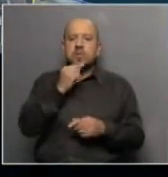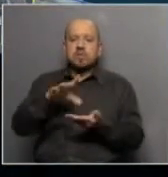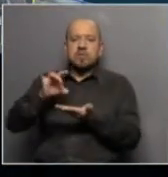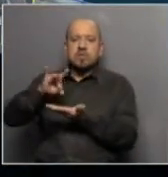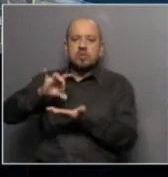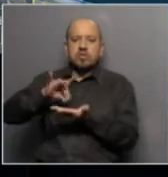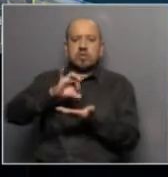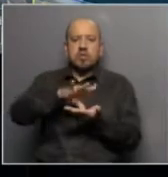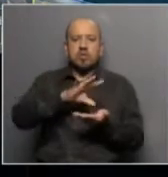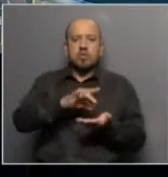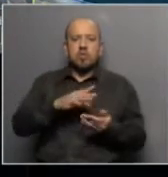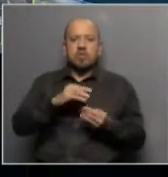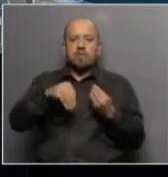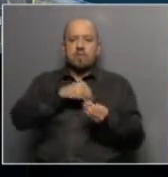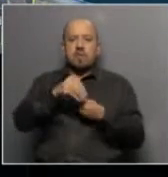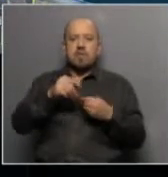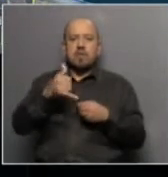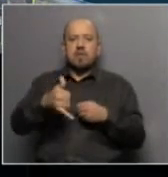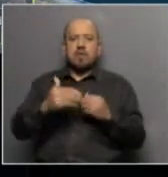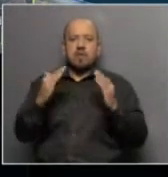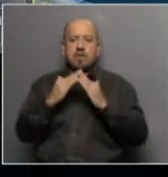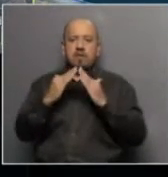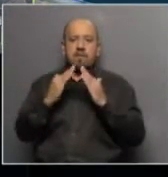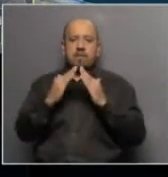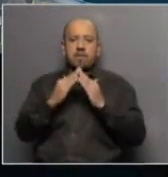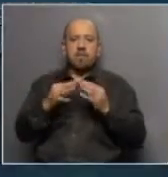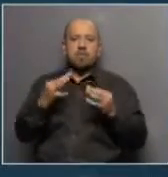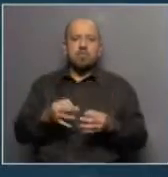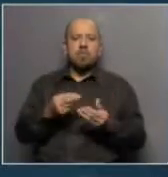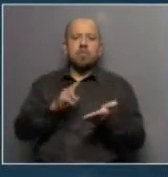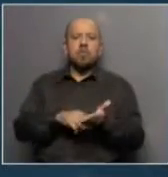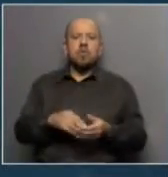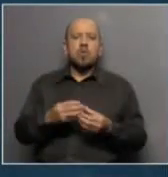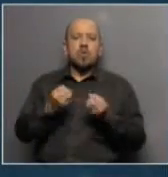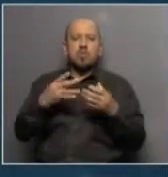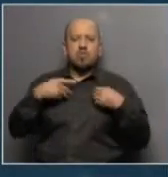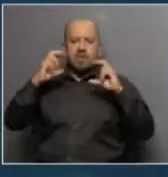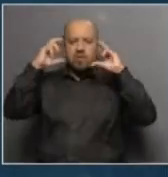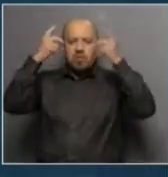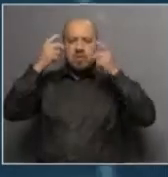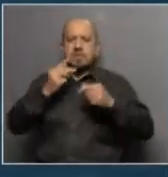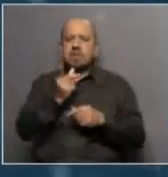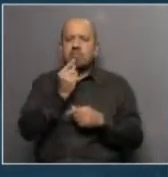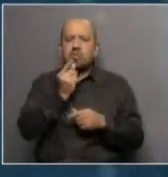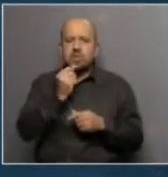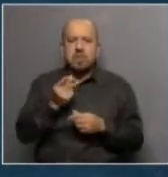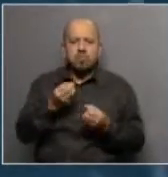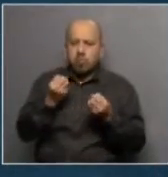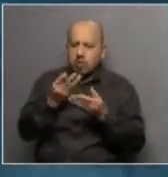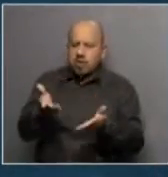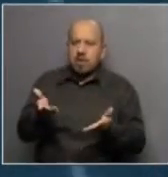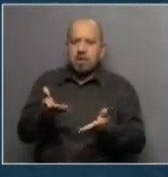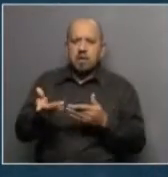familias de las viviendas, una vivienda que tiene los impuestos al día. ¿Cómo se justifica la violencia policial o que se utilicen